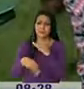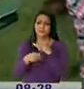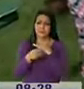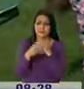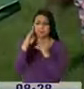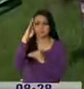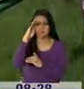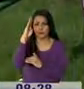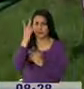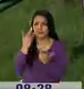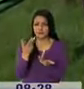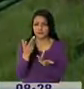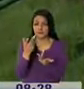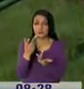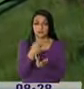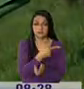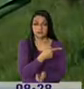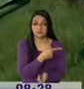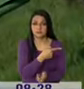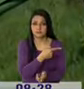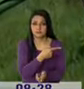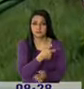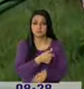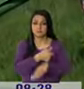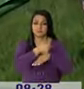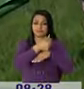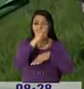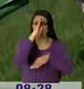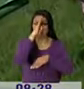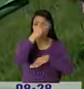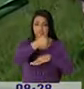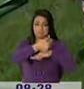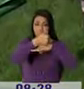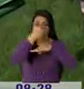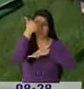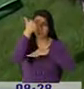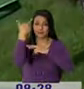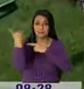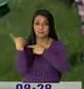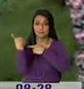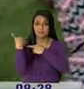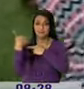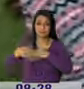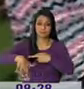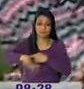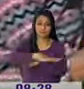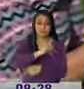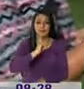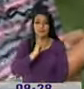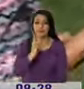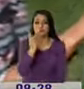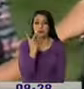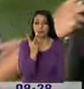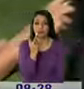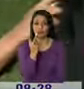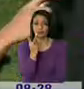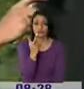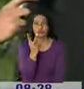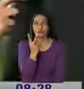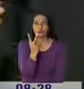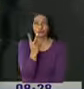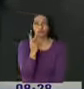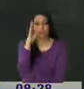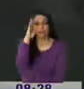que según las palabras del señor teniente que está a cargo del circuito, nos indicaba que tiene solamente